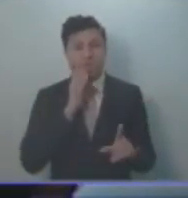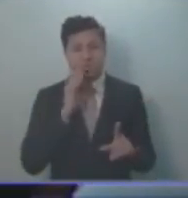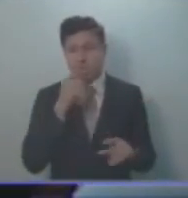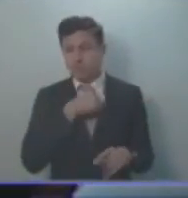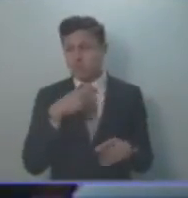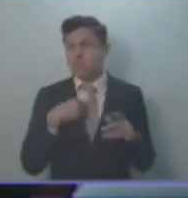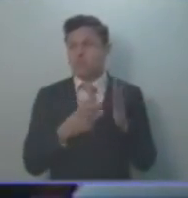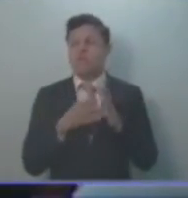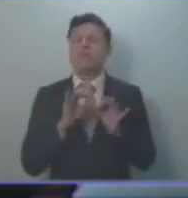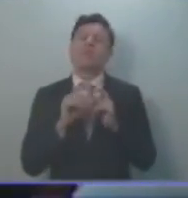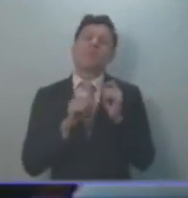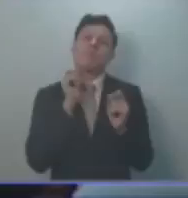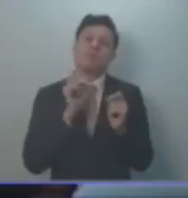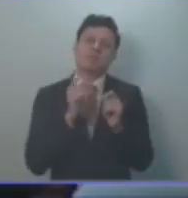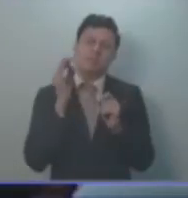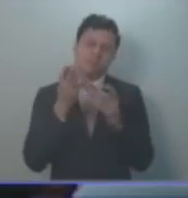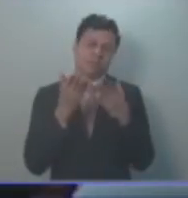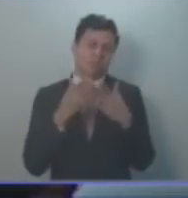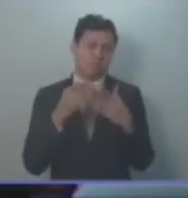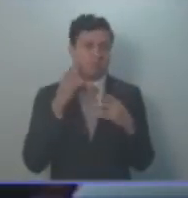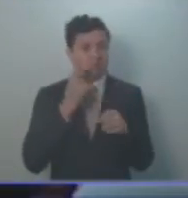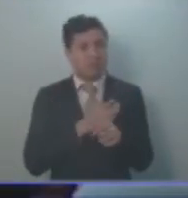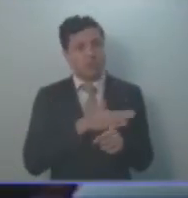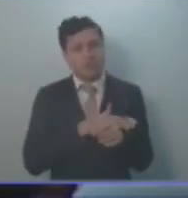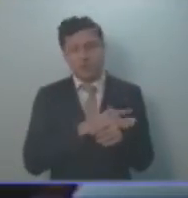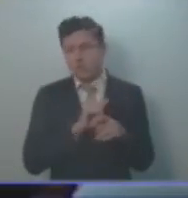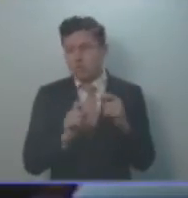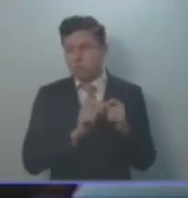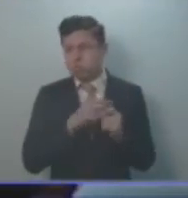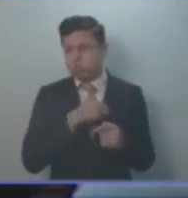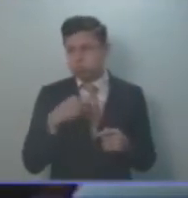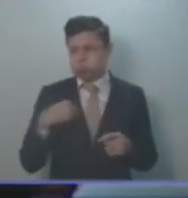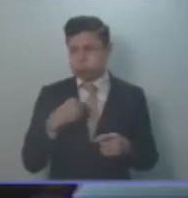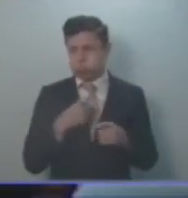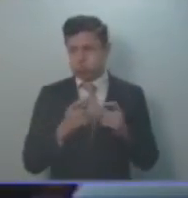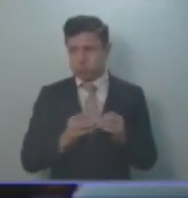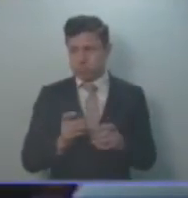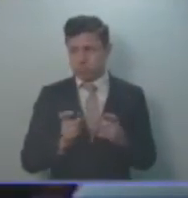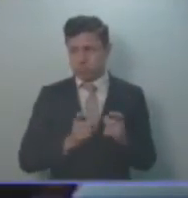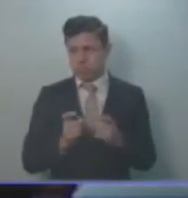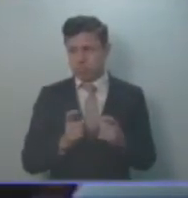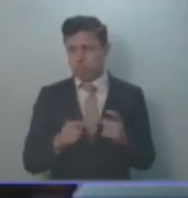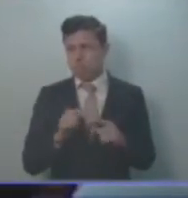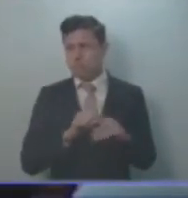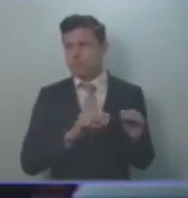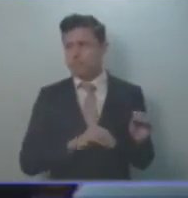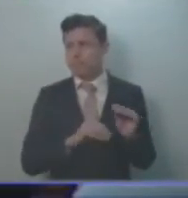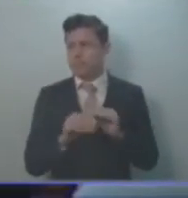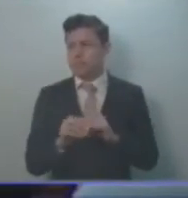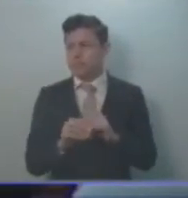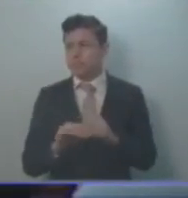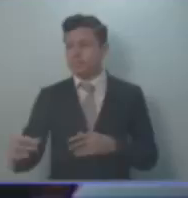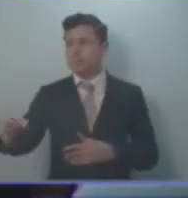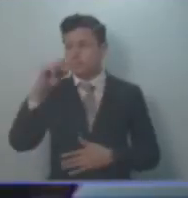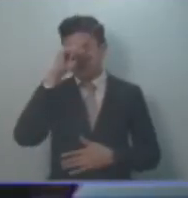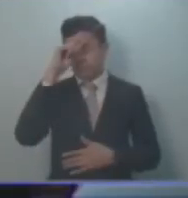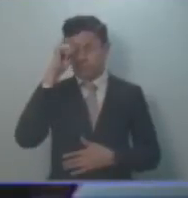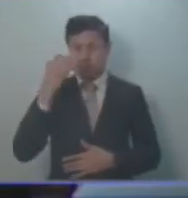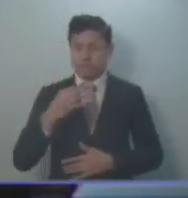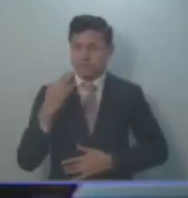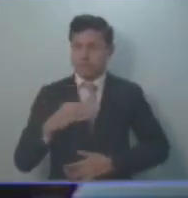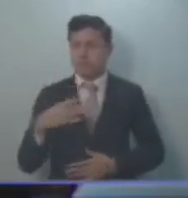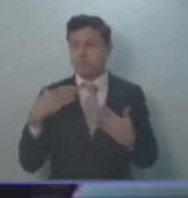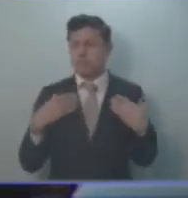médica especializada, previa validación de su médico tratante. A trabajos que requieran esfuerzos